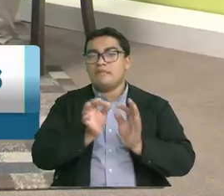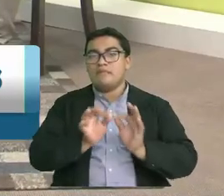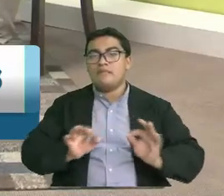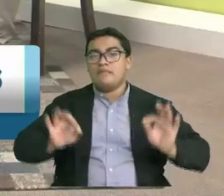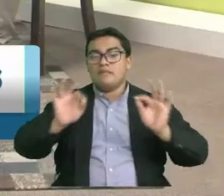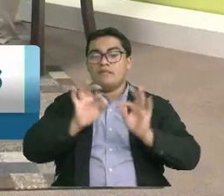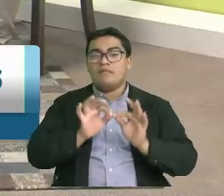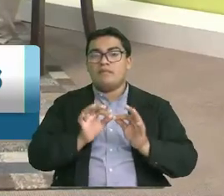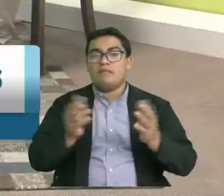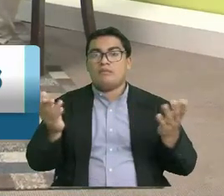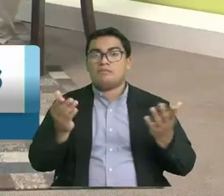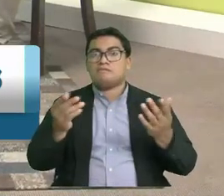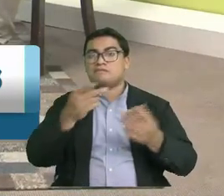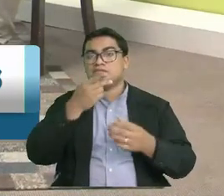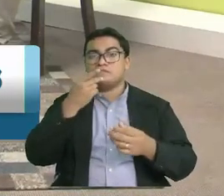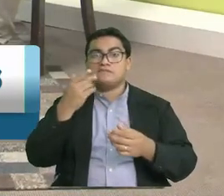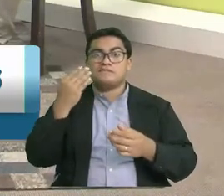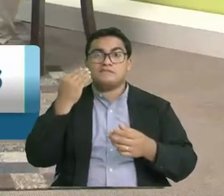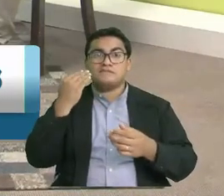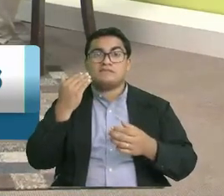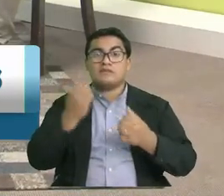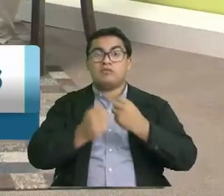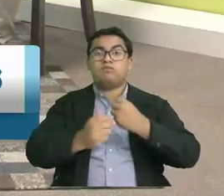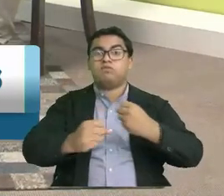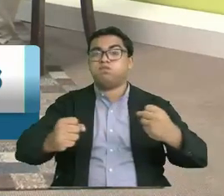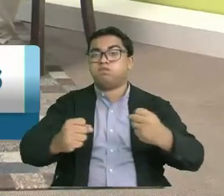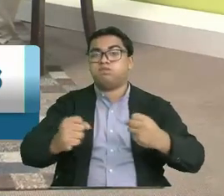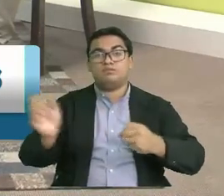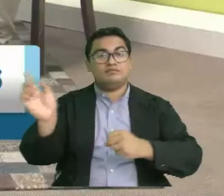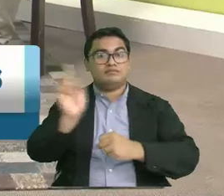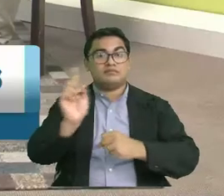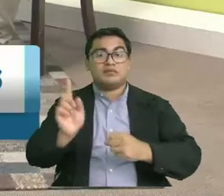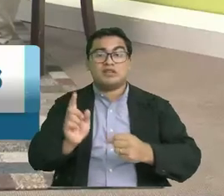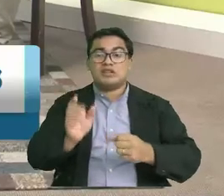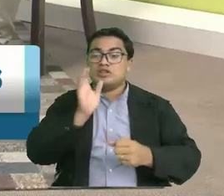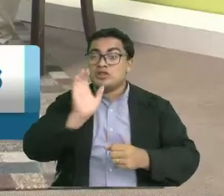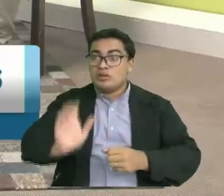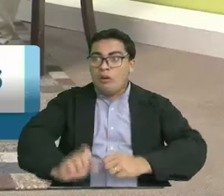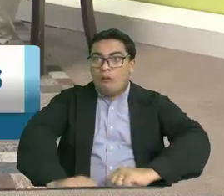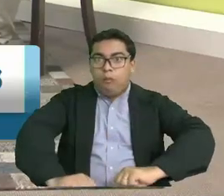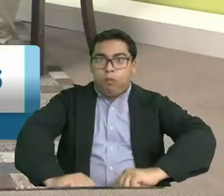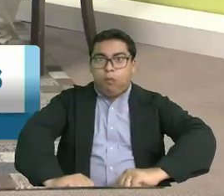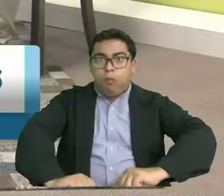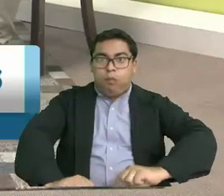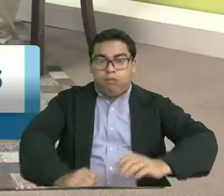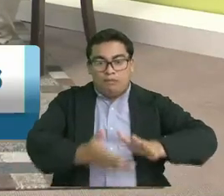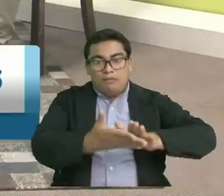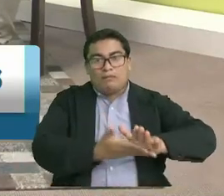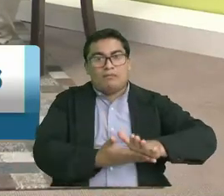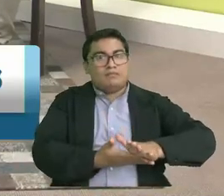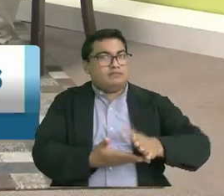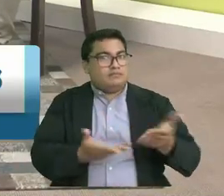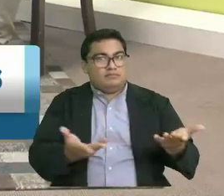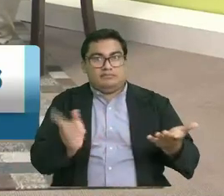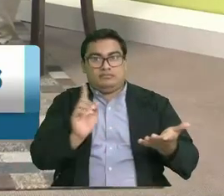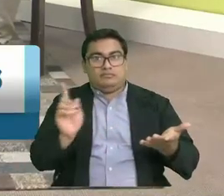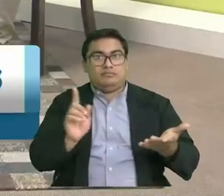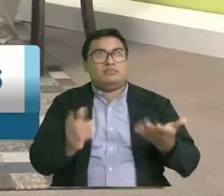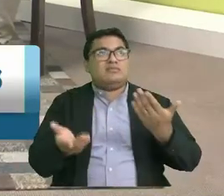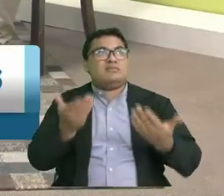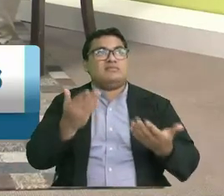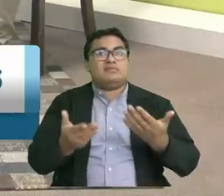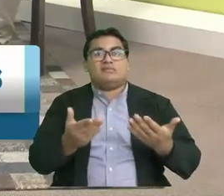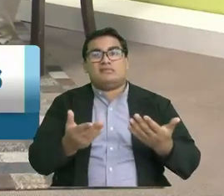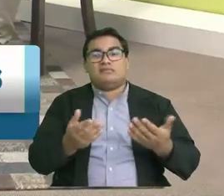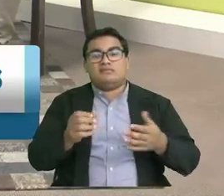importante que los padres deben vigilar, el sobrepeso. Ya. Muchas veces no es tanto el pie plano en sí, sino que los niños que padecen de